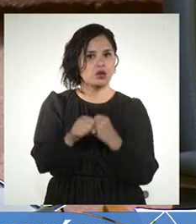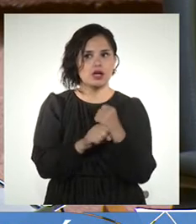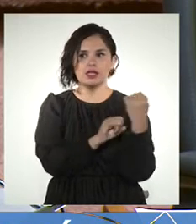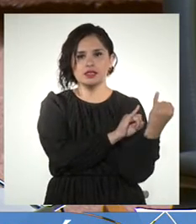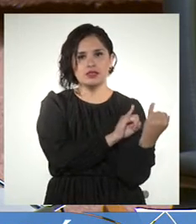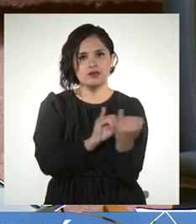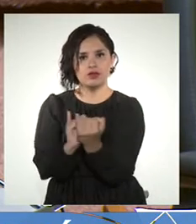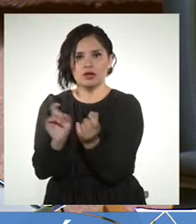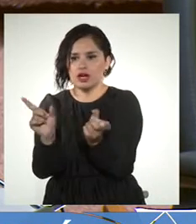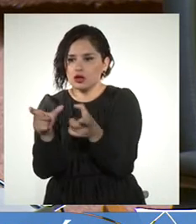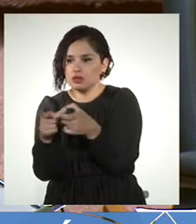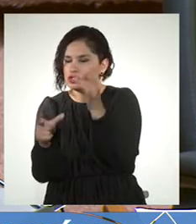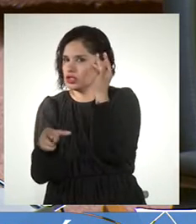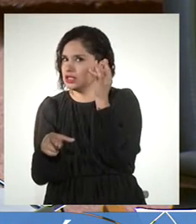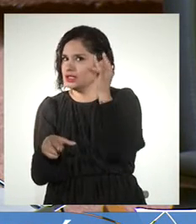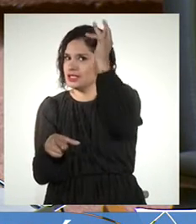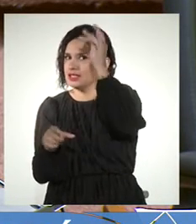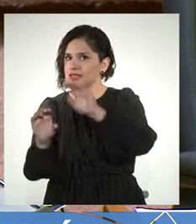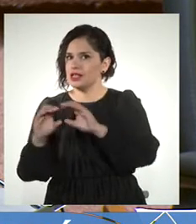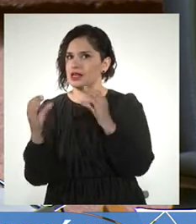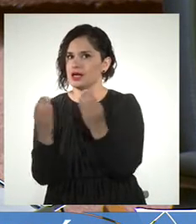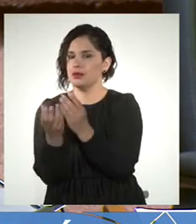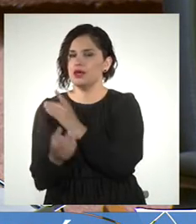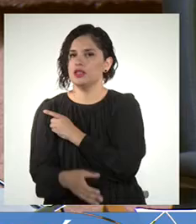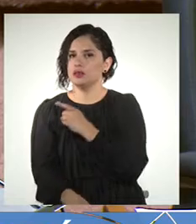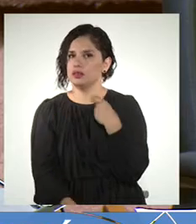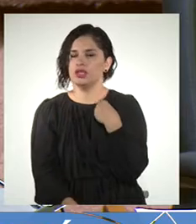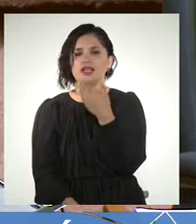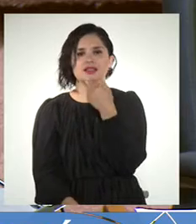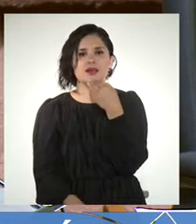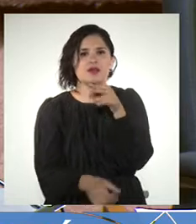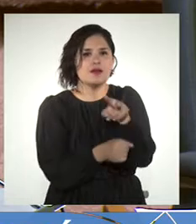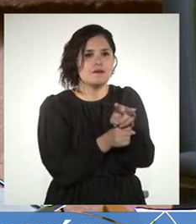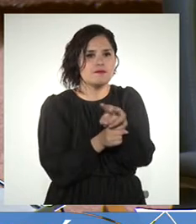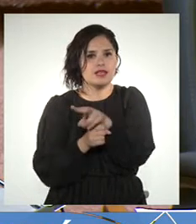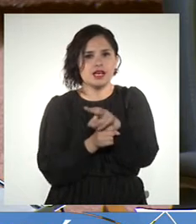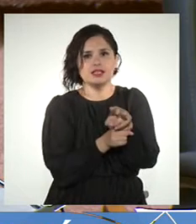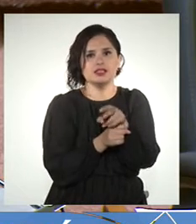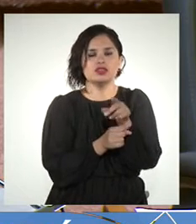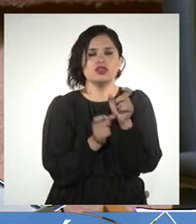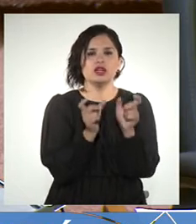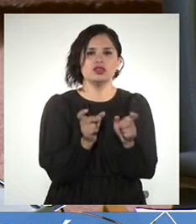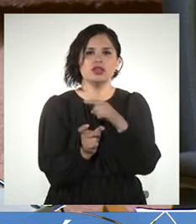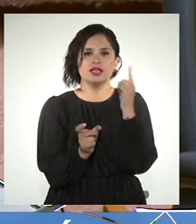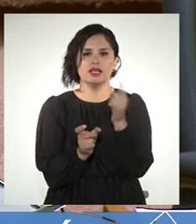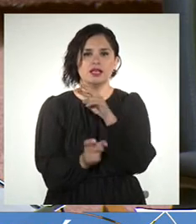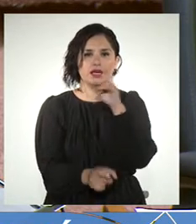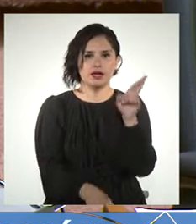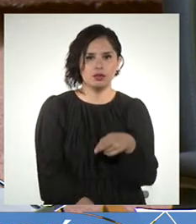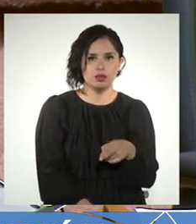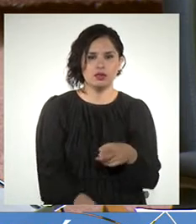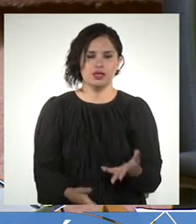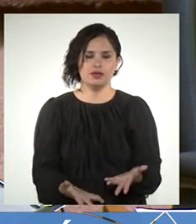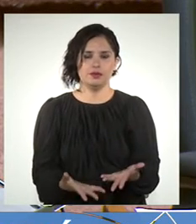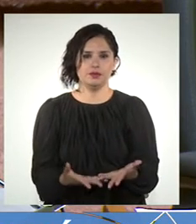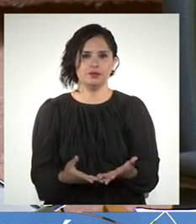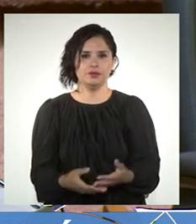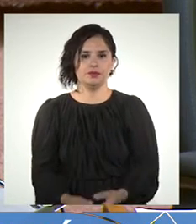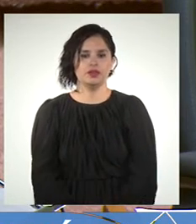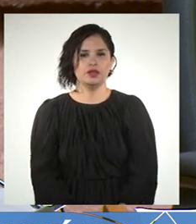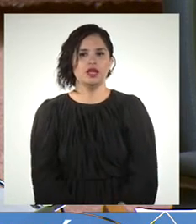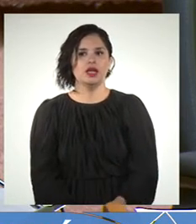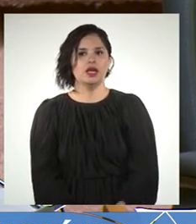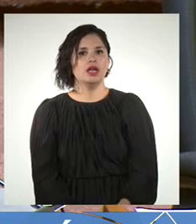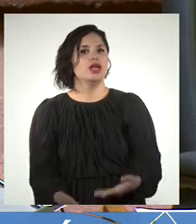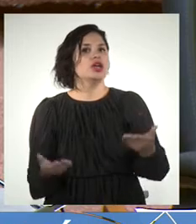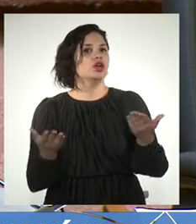de Inteligencia de la Cámara de Diputados y existirá fiscalización de la Contraloría General de la República y la UAF sobre las autoridades